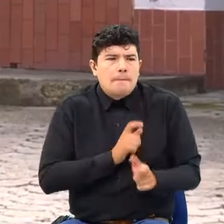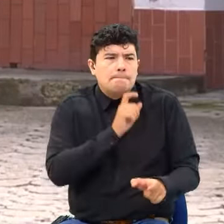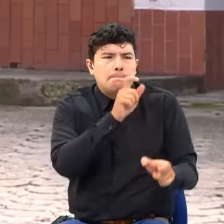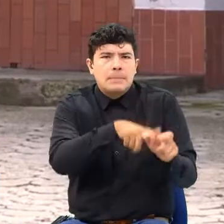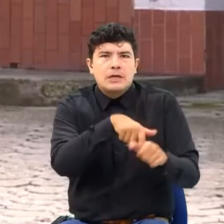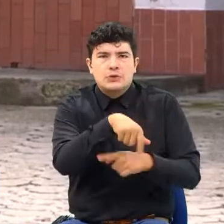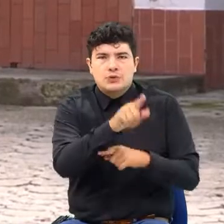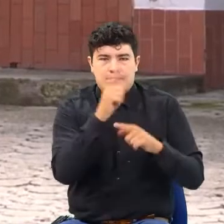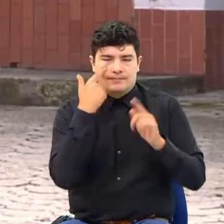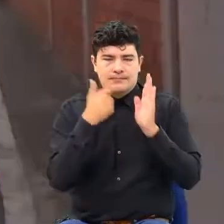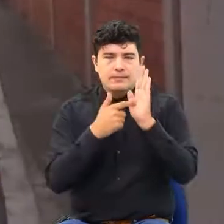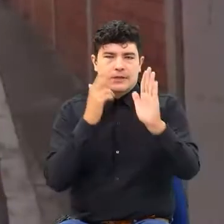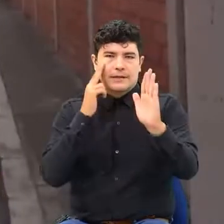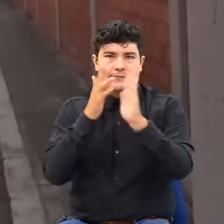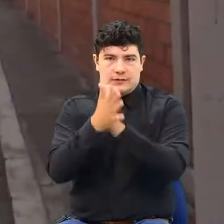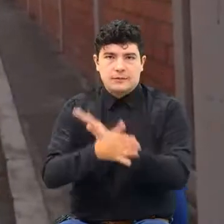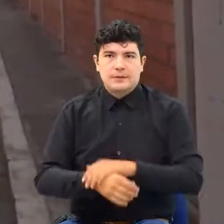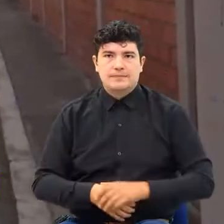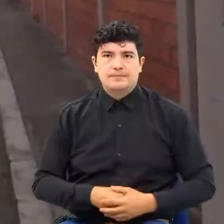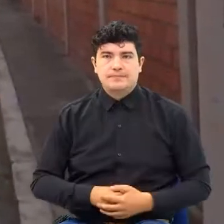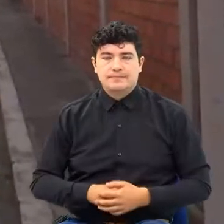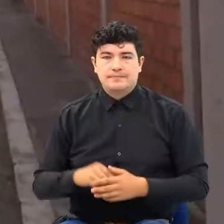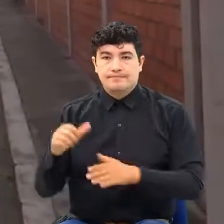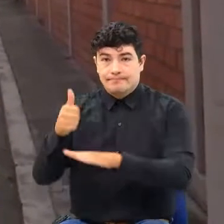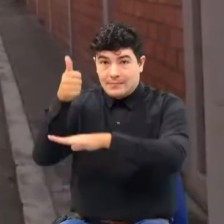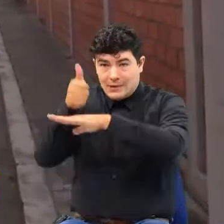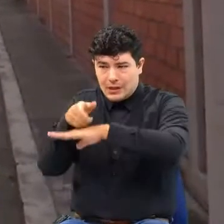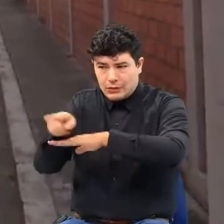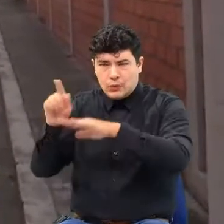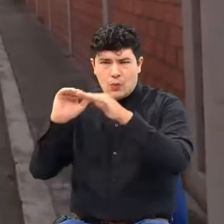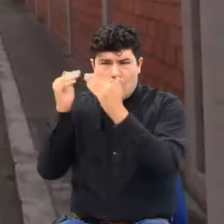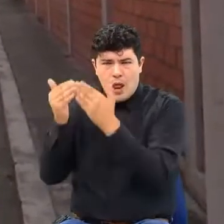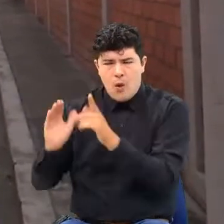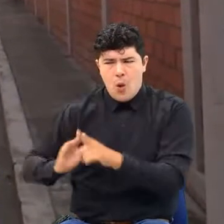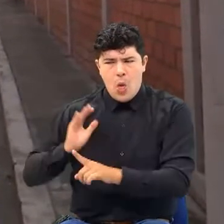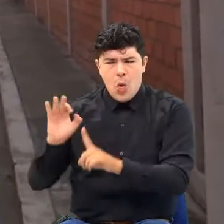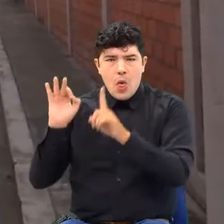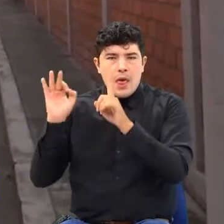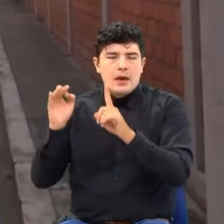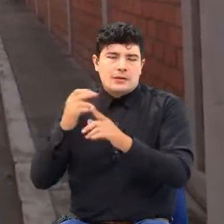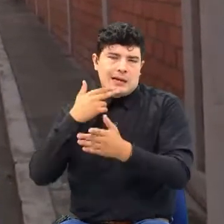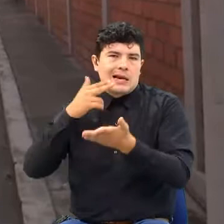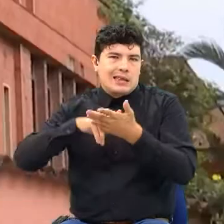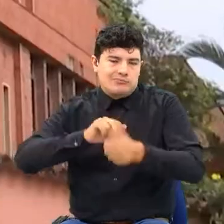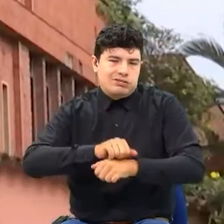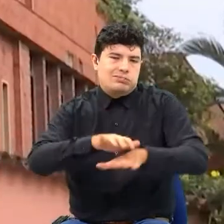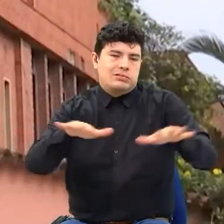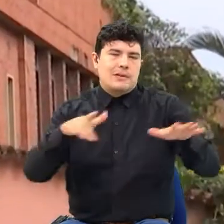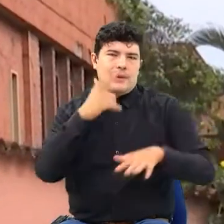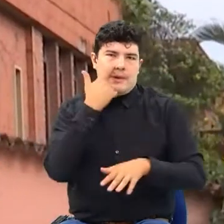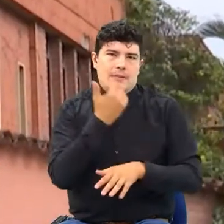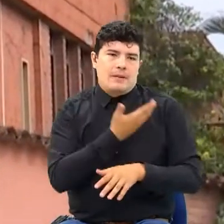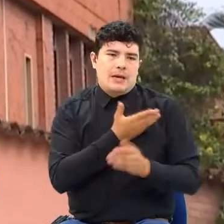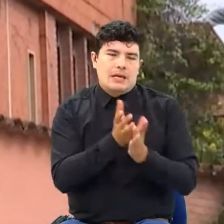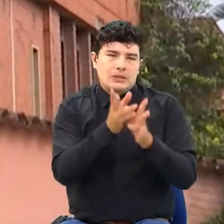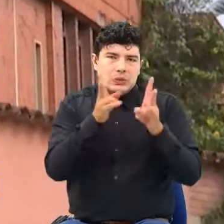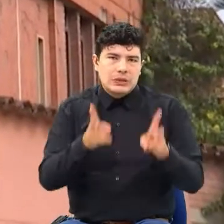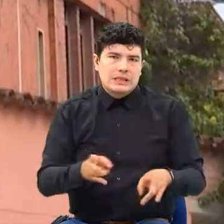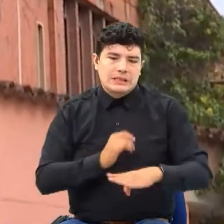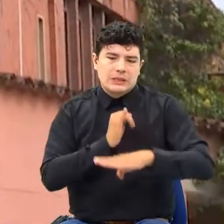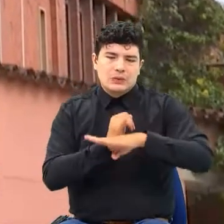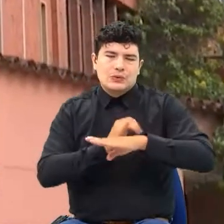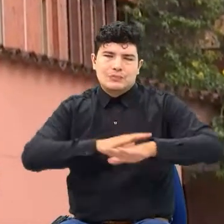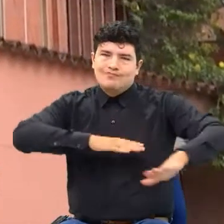informe les cuento. Las directivas del prestigioso colegio les comunicaron a padres y estudiantes que la institución cierra sus